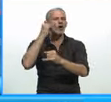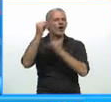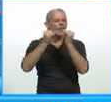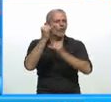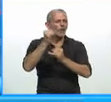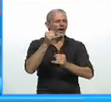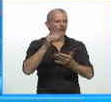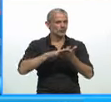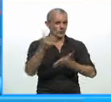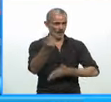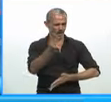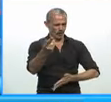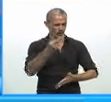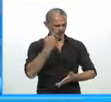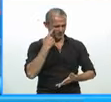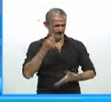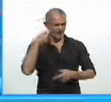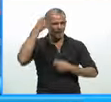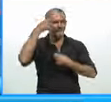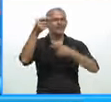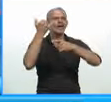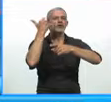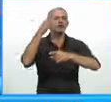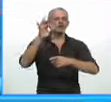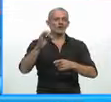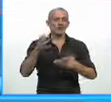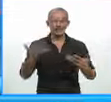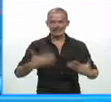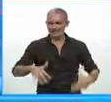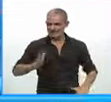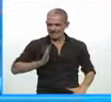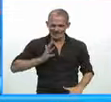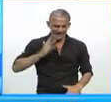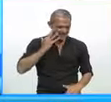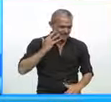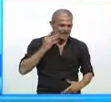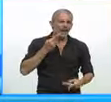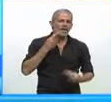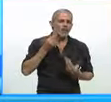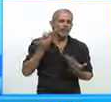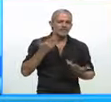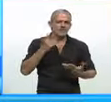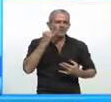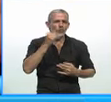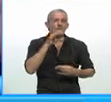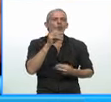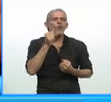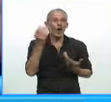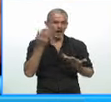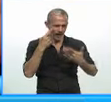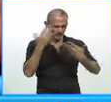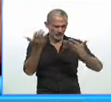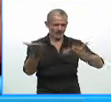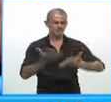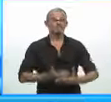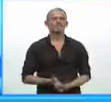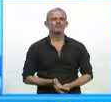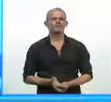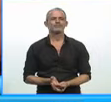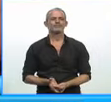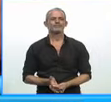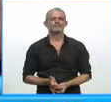ustedes. Uy, mirá, ¿por qué cada vez que uno dice la anécdota todos dicen, uy, tan malos son? Bueno, ¿querés ver qué dice? Dale, a ver. Mirá,